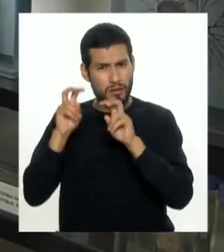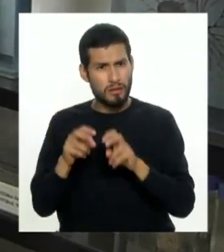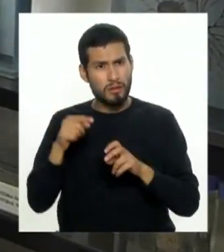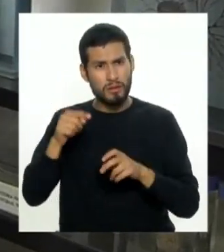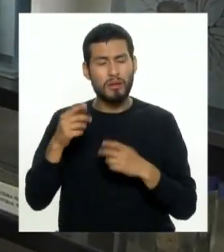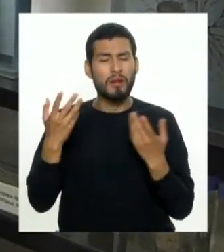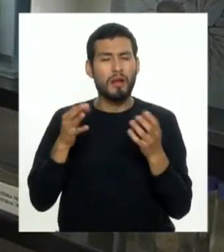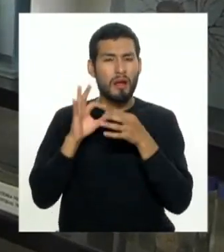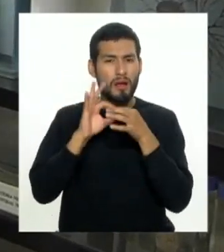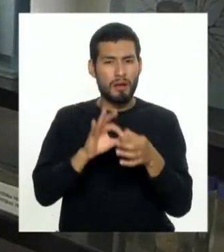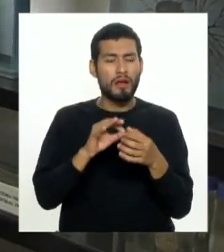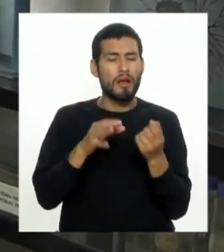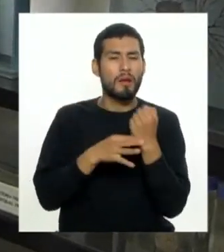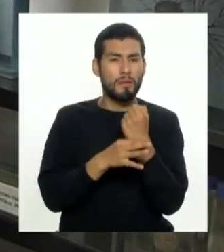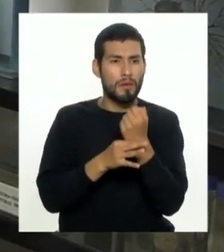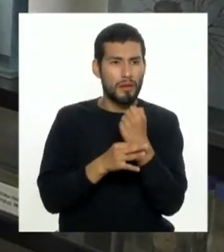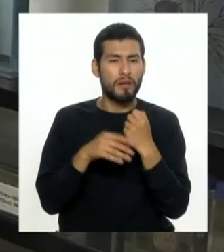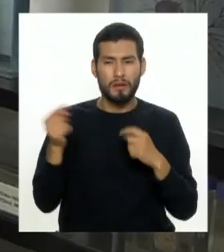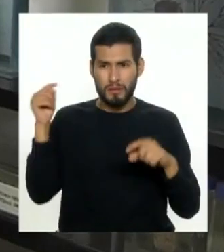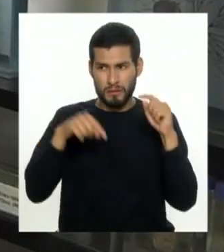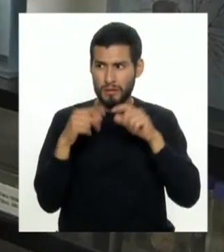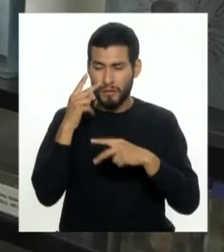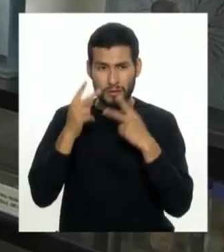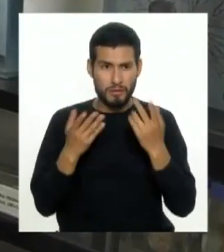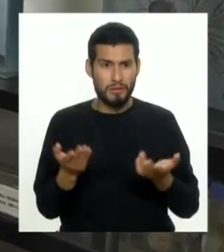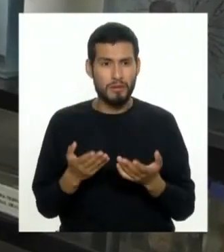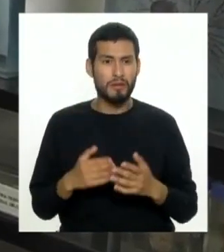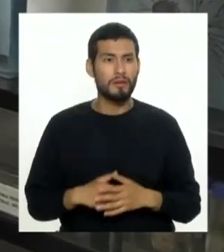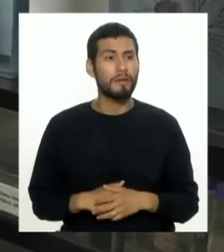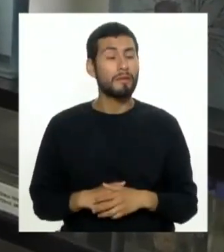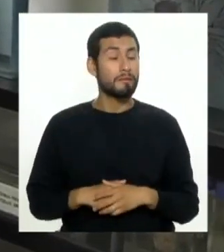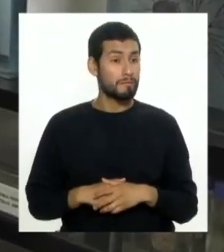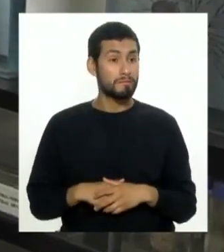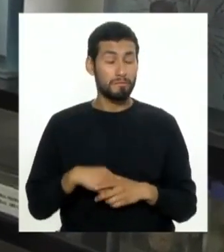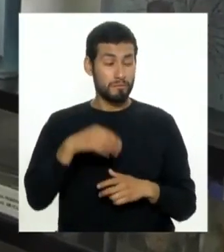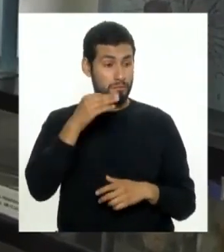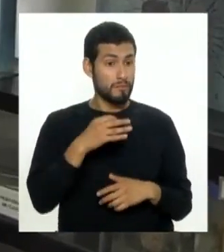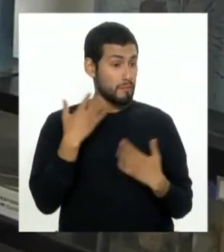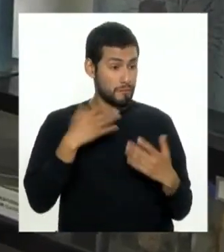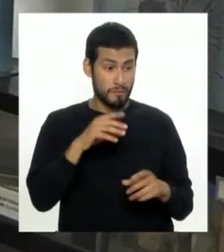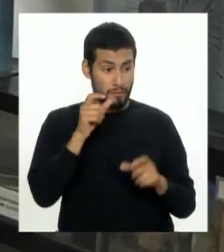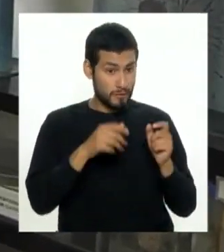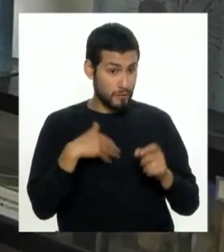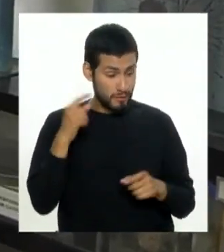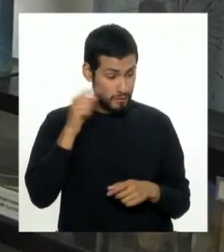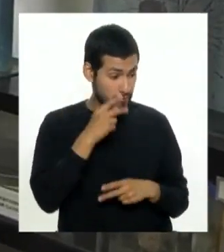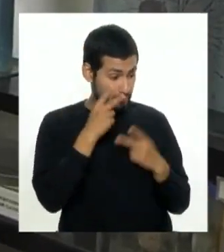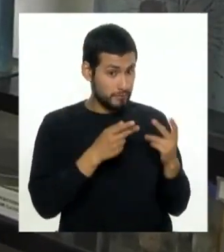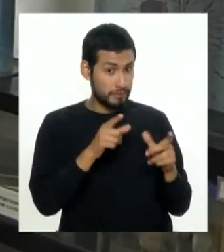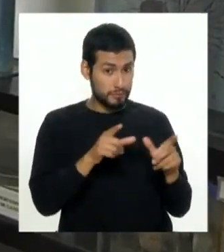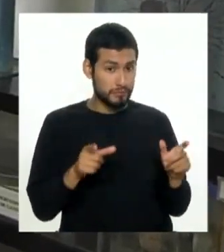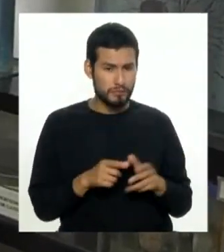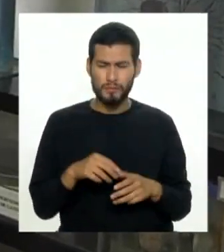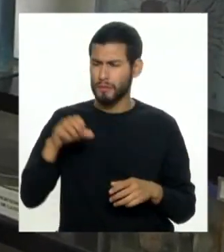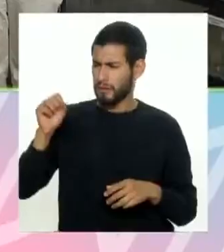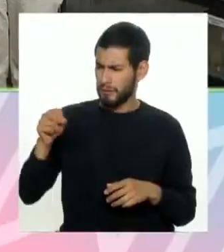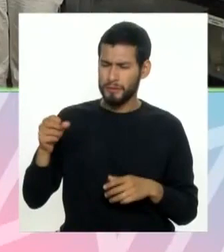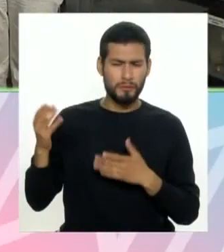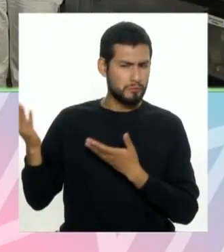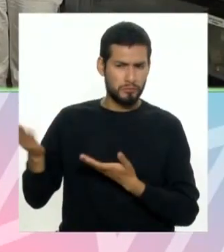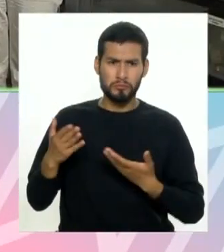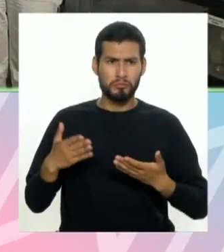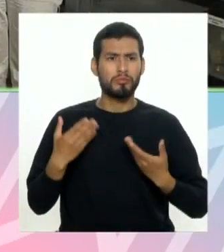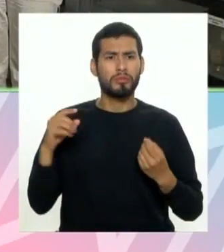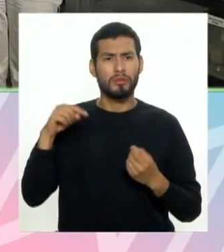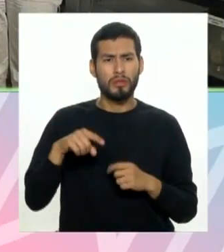especialidades afines a la medicina vienen a visitarnos. ¿Y realmente cualquier persona también podría visitar el museo? Absolutamente, y con mucho gusto, porque